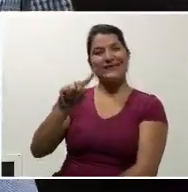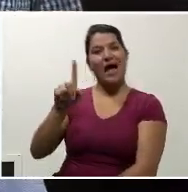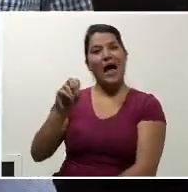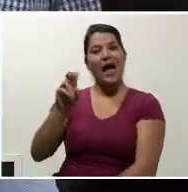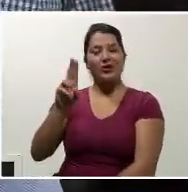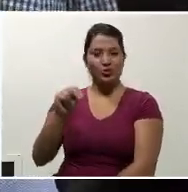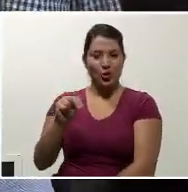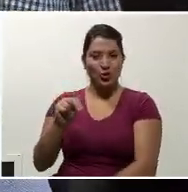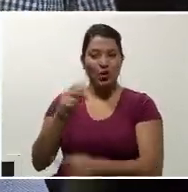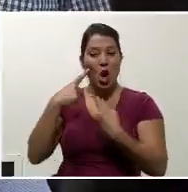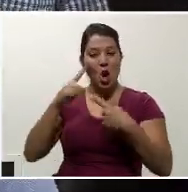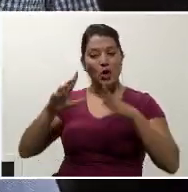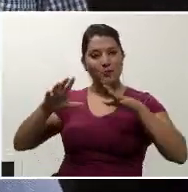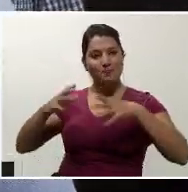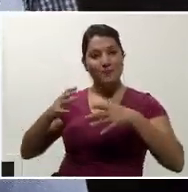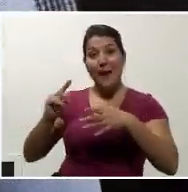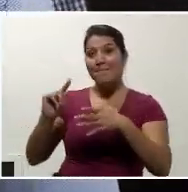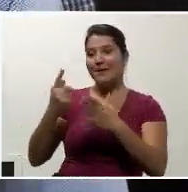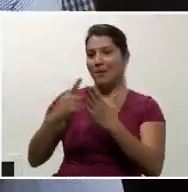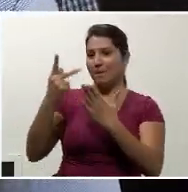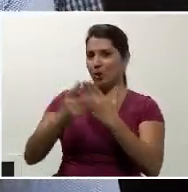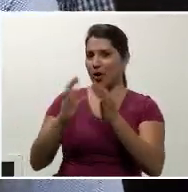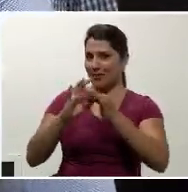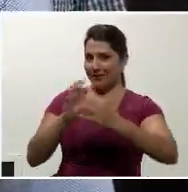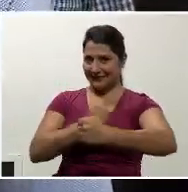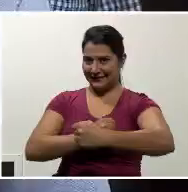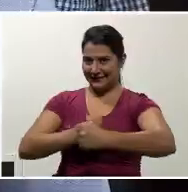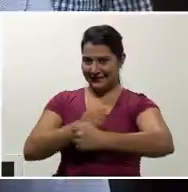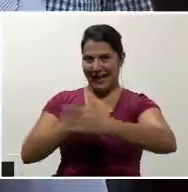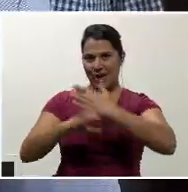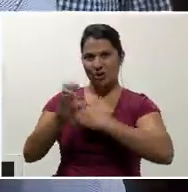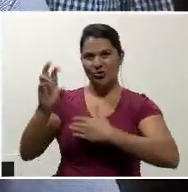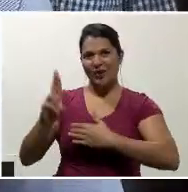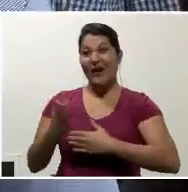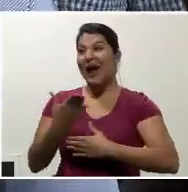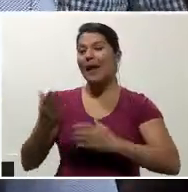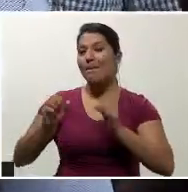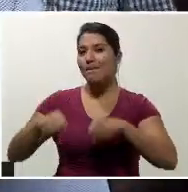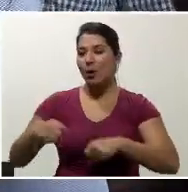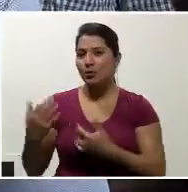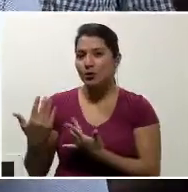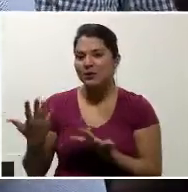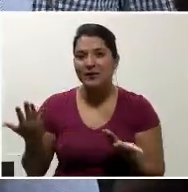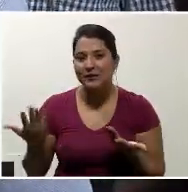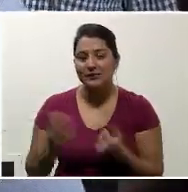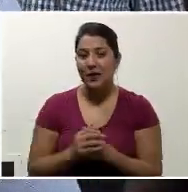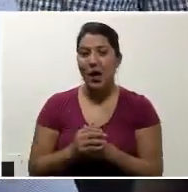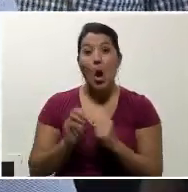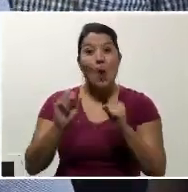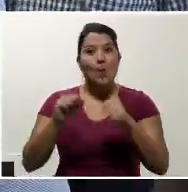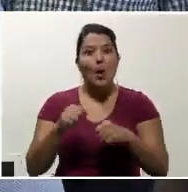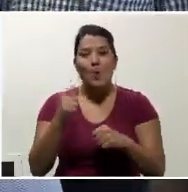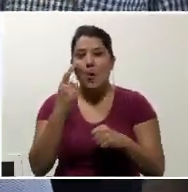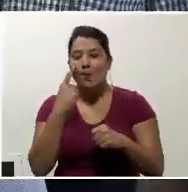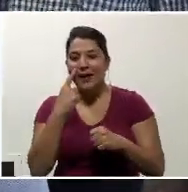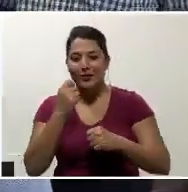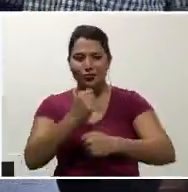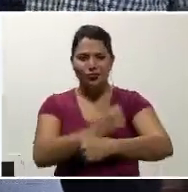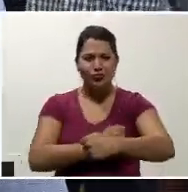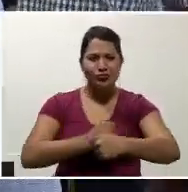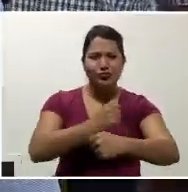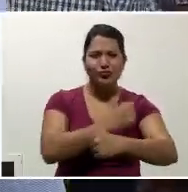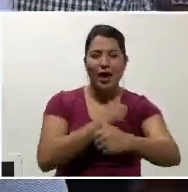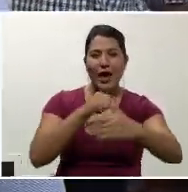gastronomía 100% costarricense. ¿Qué van a poder esperar todos? Pues bueno, vamos a ver una travesía por la gastronomía costarricense, un viaje donde